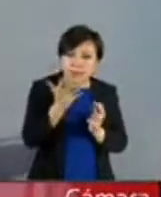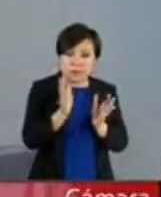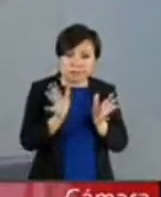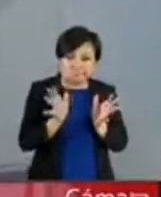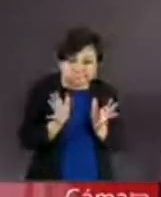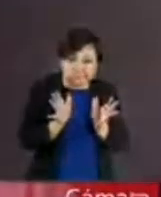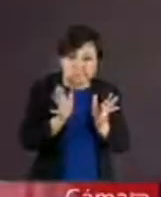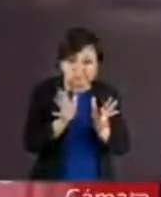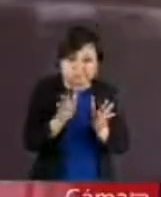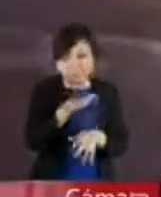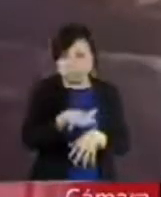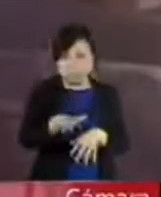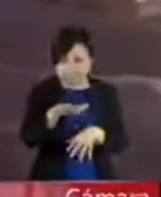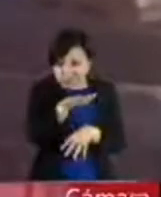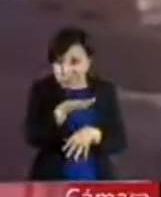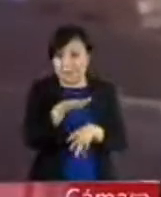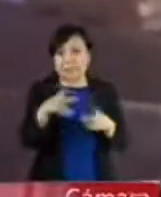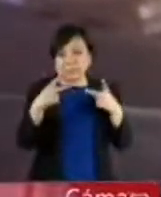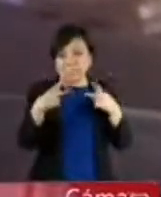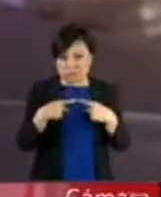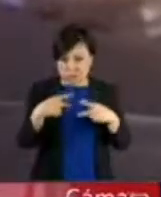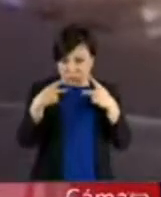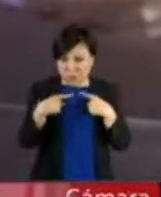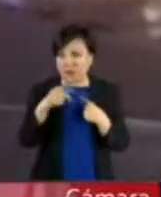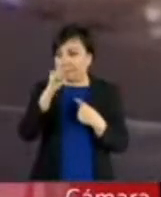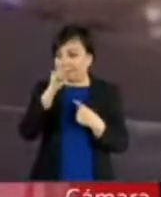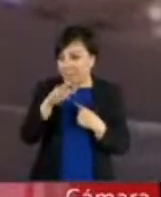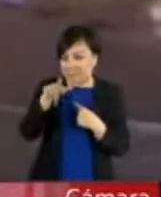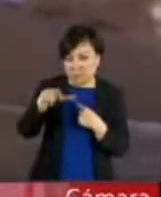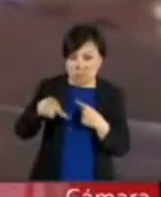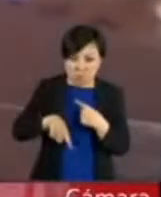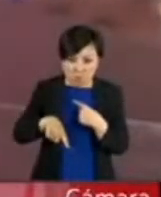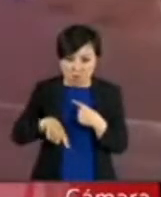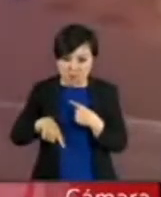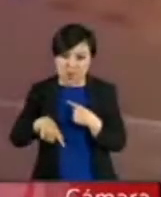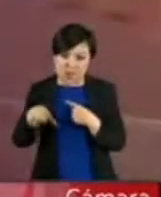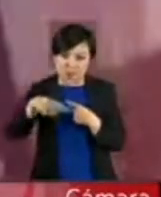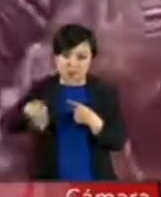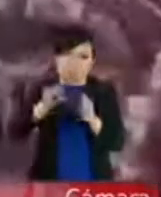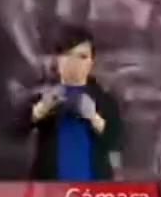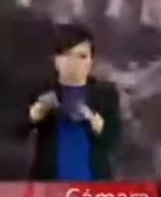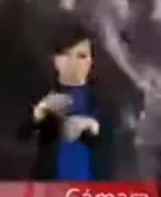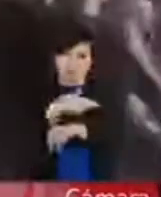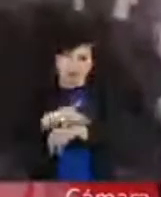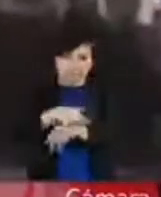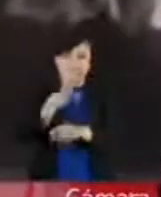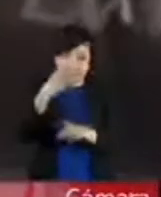importante una nueva relación entre las autoridades y los ciudadanos. Es cuanto, senadora, presidenta.